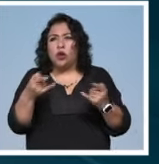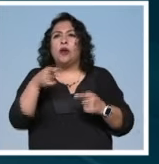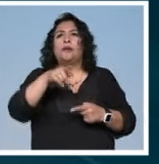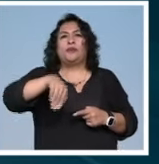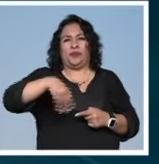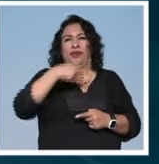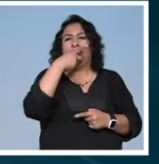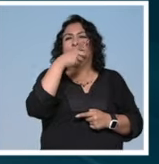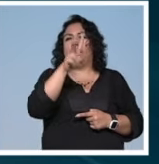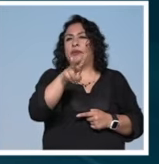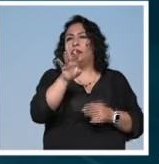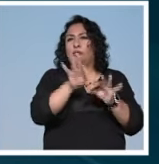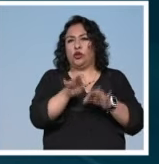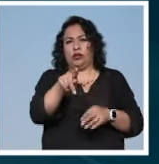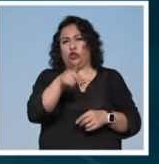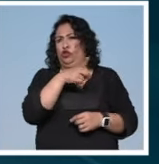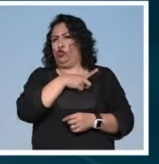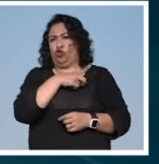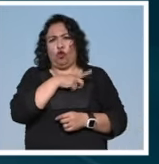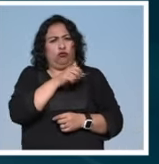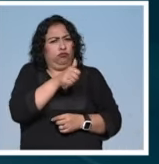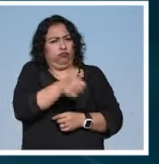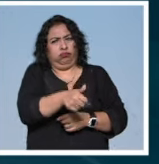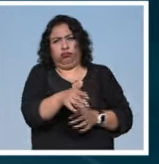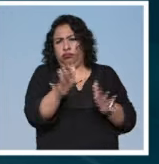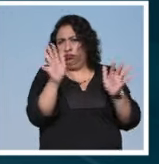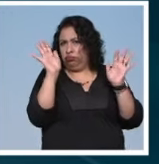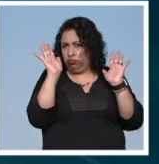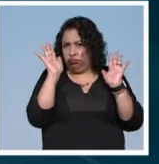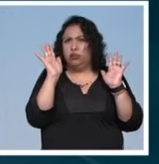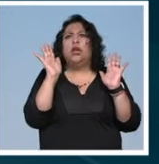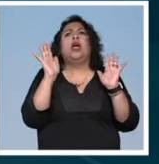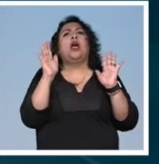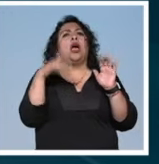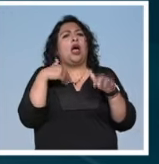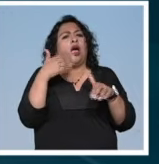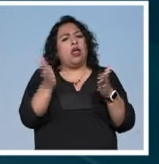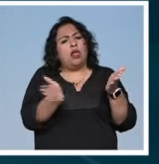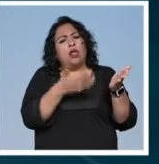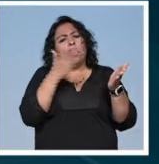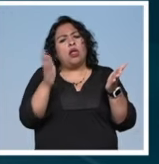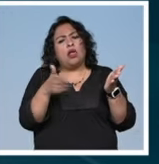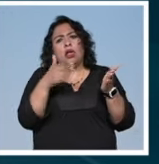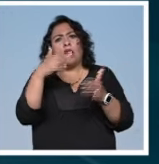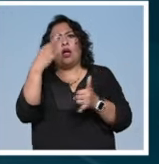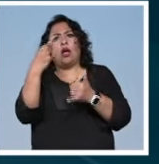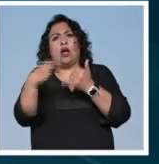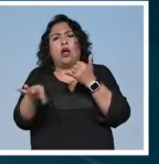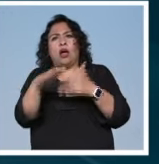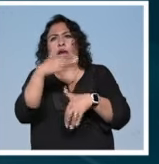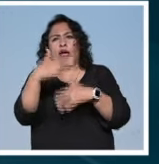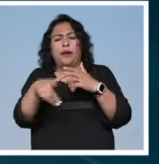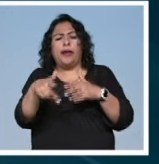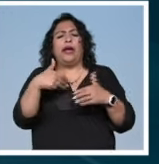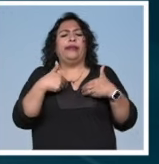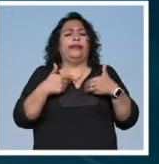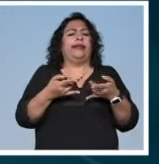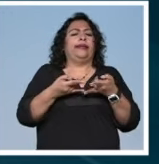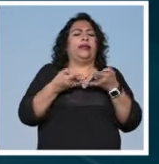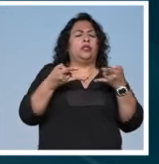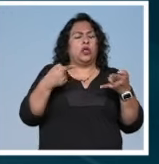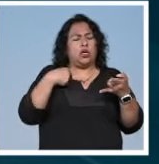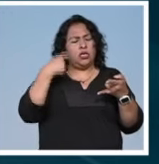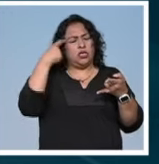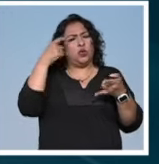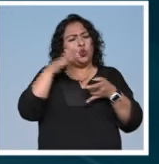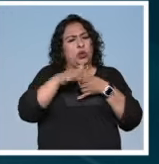bien importante que ellos solitos pues lleguen a terminar este libro, que ellos interpreten su historia, pero